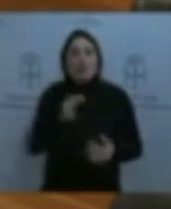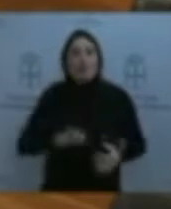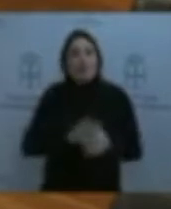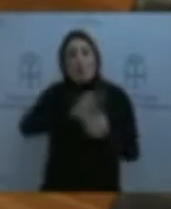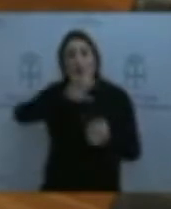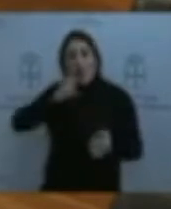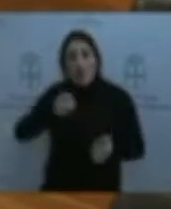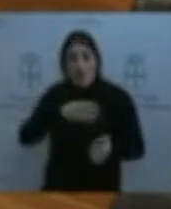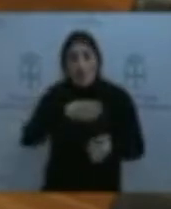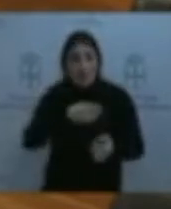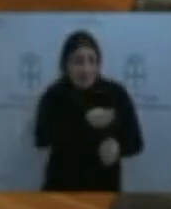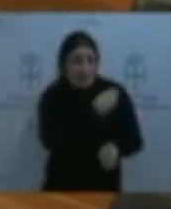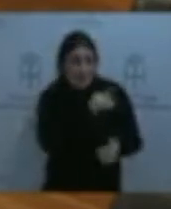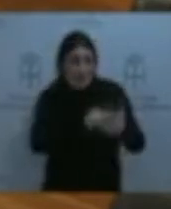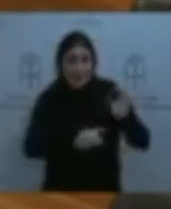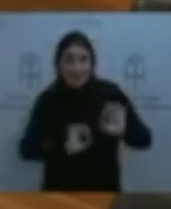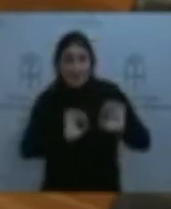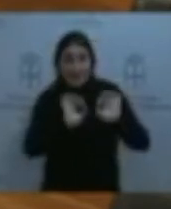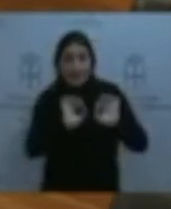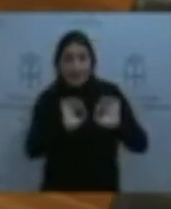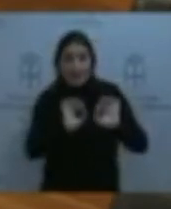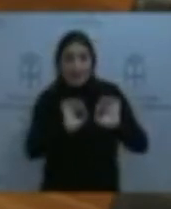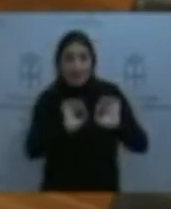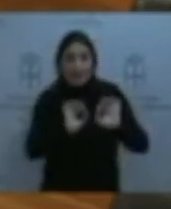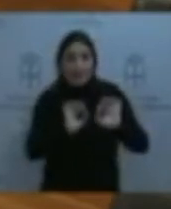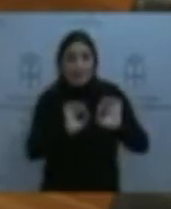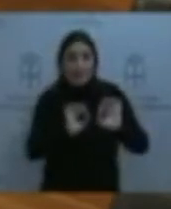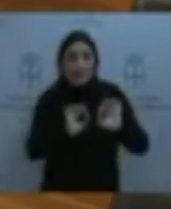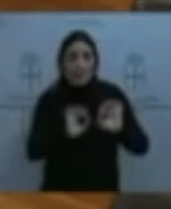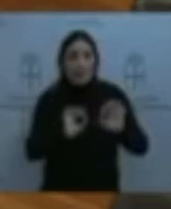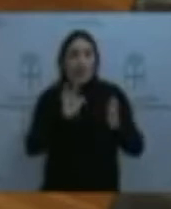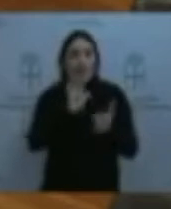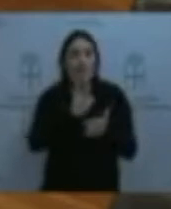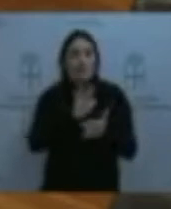es su concreta pregunta, decir que el pasivo a lo largo del